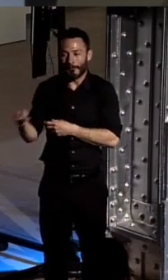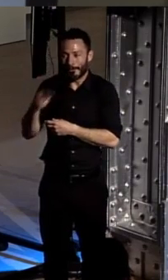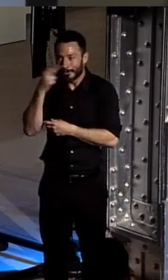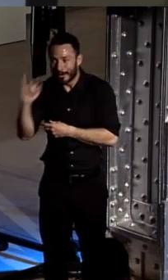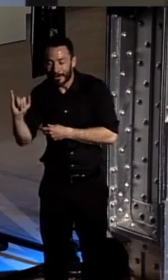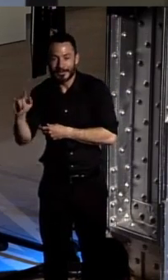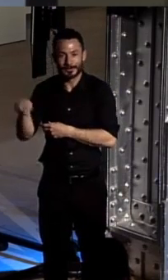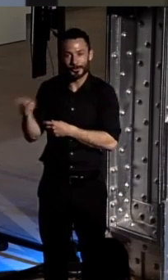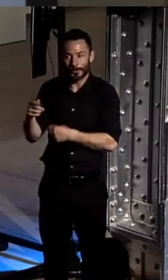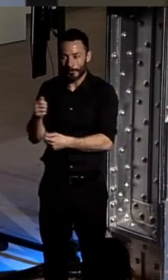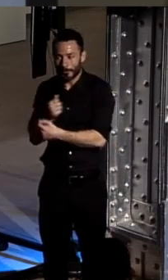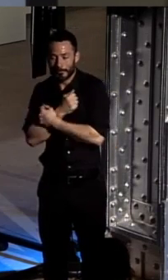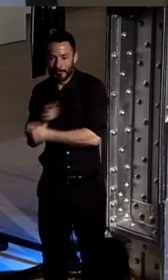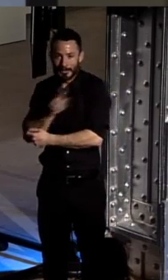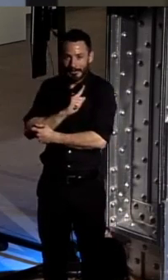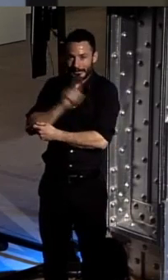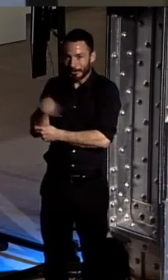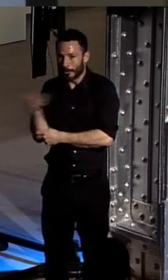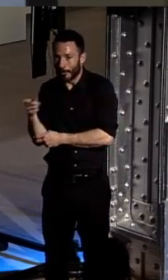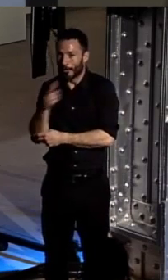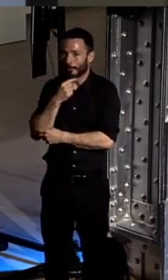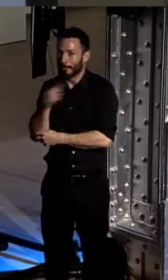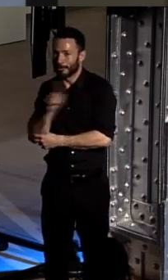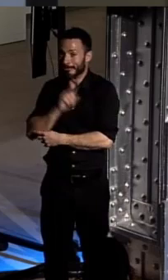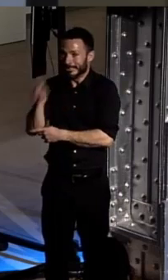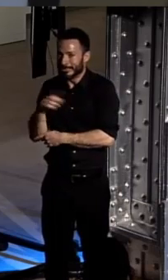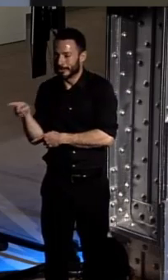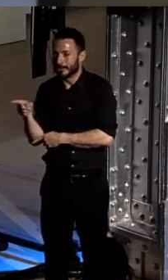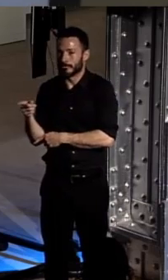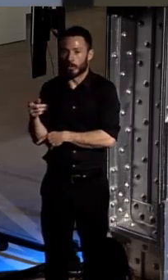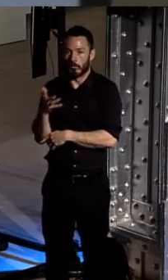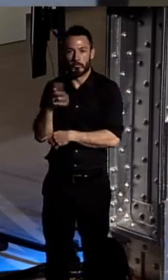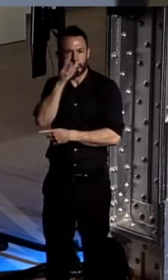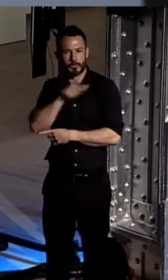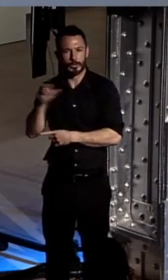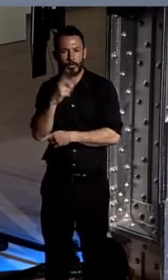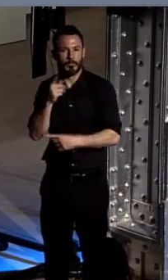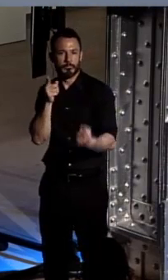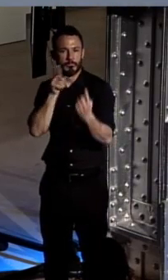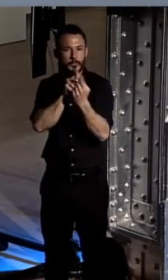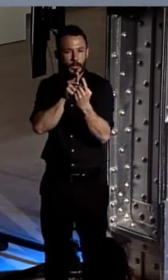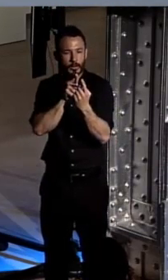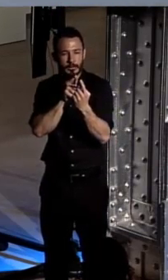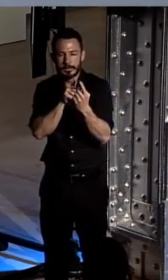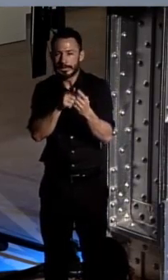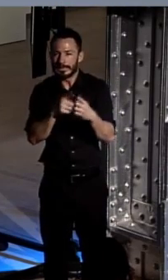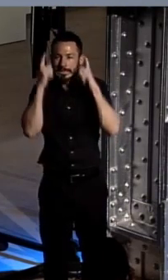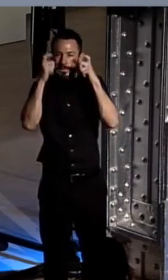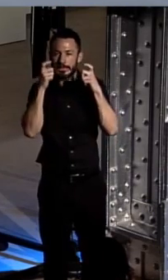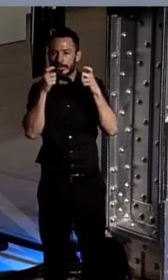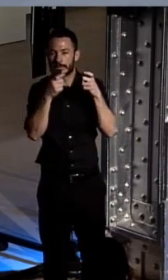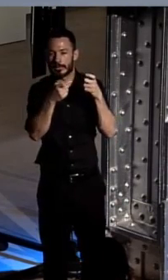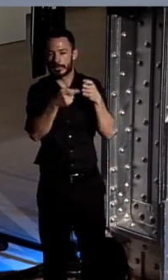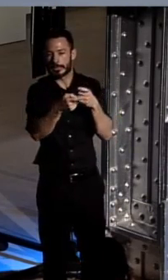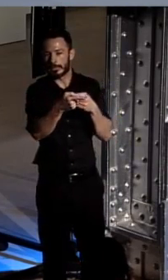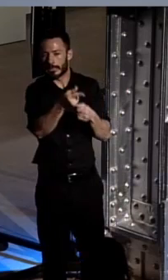está mal, me quiere, no me quiere, le gusto, no le gusto. Uno todo el tiempo cuando se encuentra con alguien está tratando de inferir a partir de gestos mínimos,